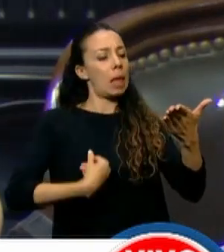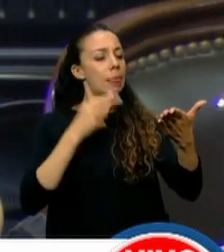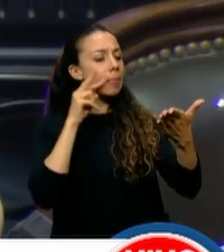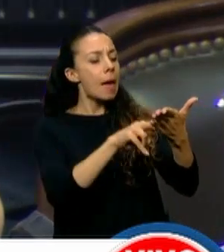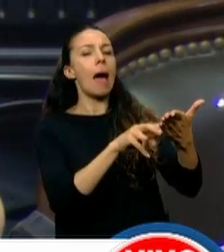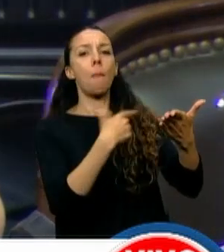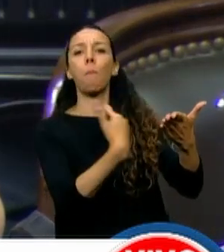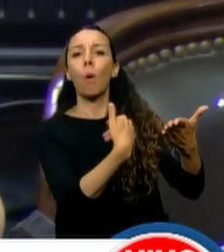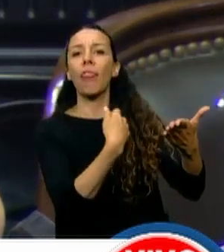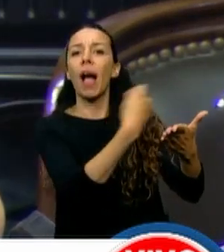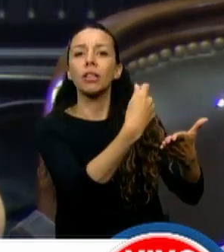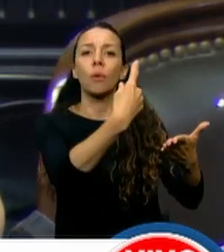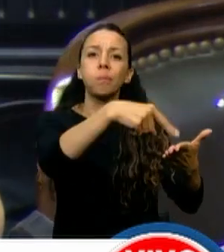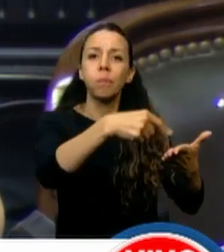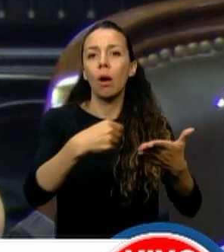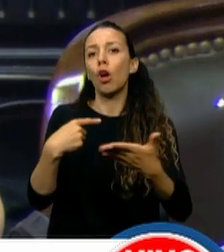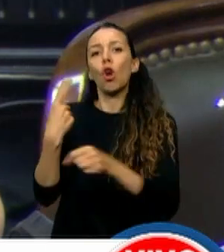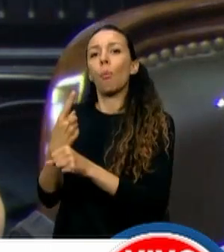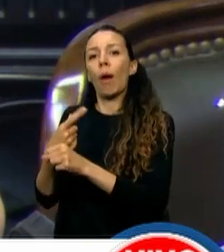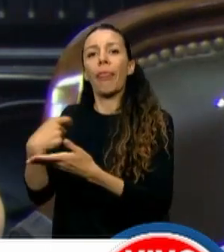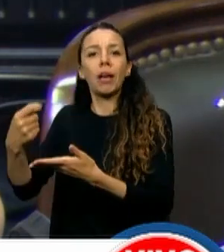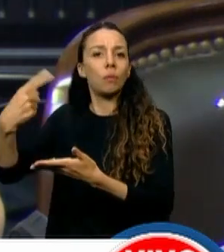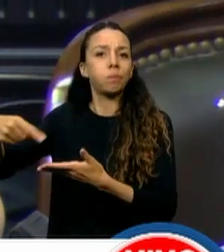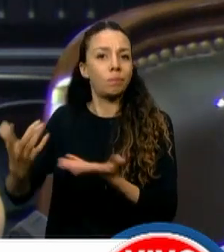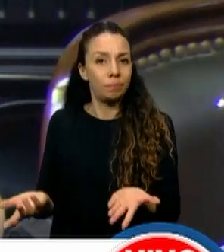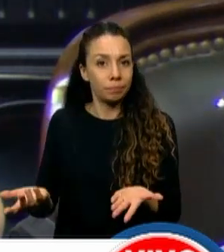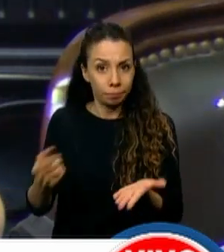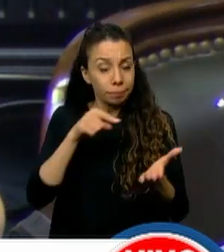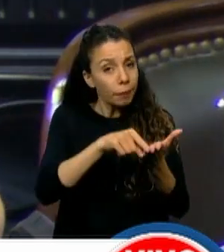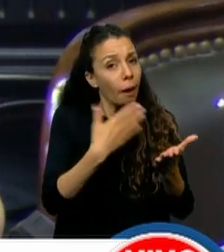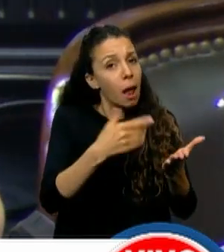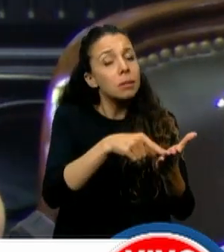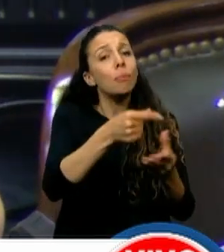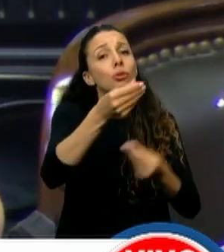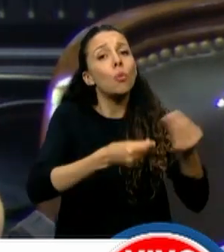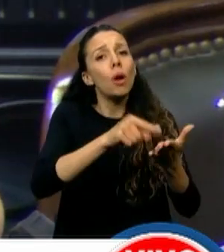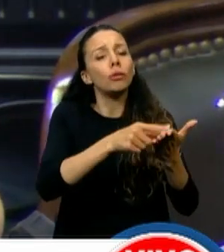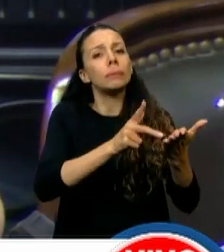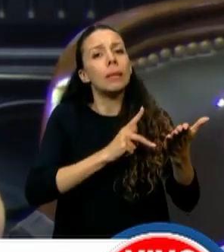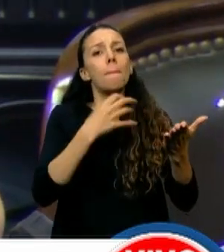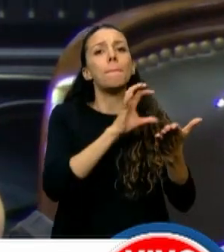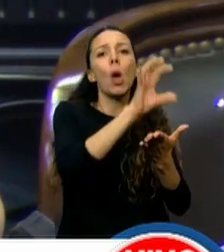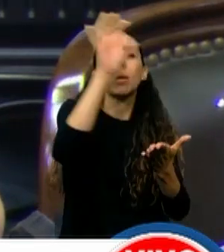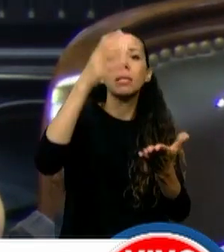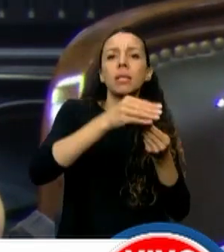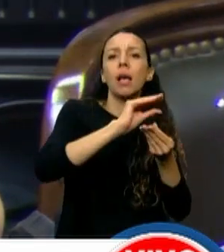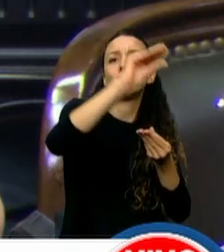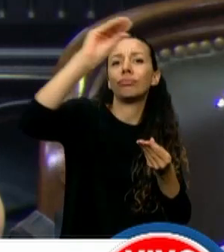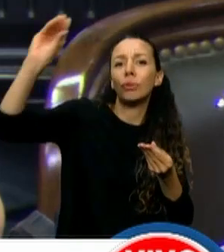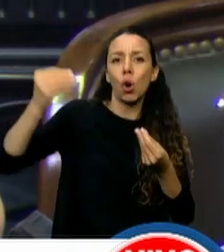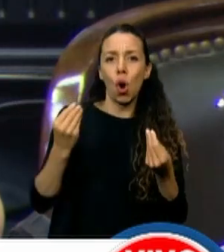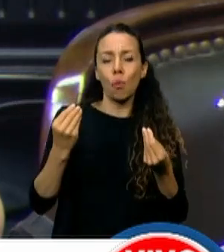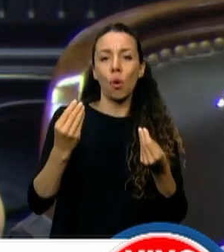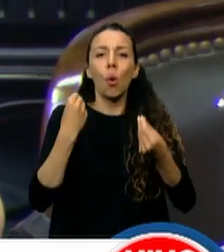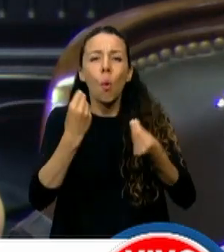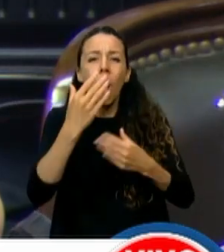no puede gastar. Le dice cómo tiene que distribuir los recursos entre las provincias y qué